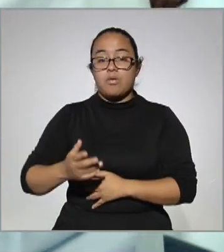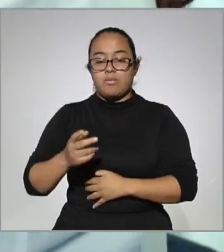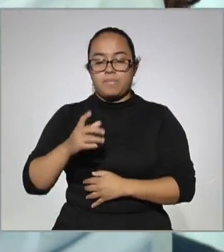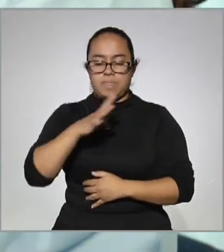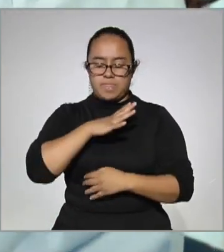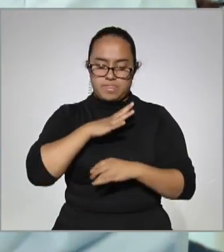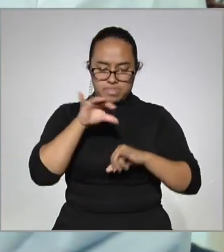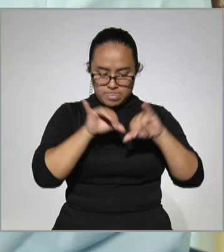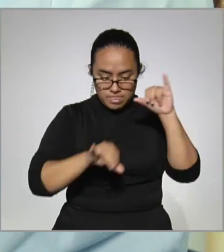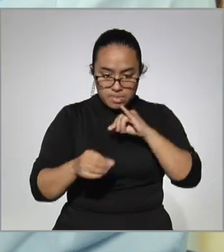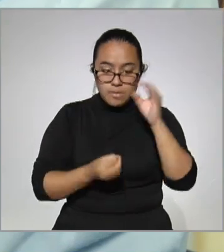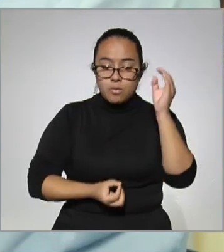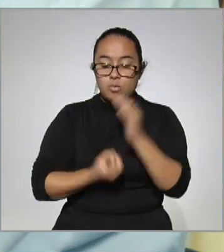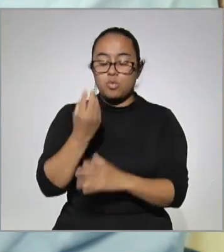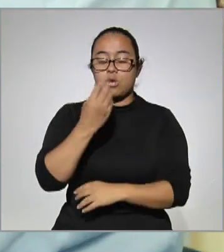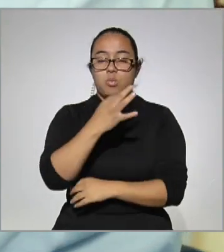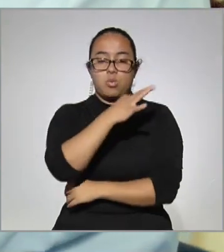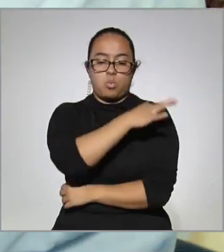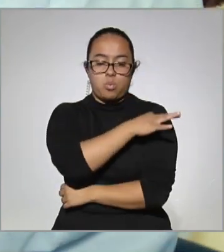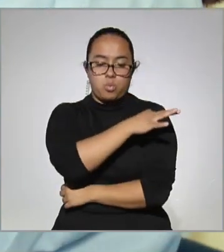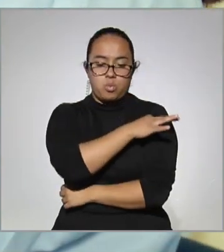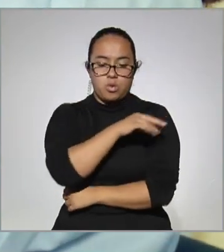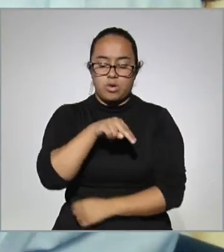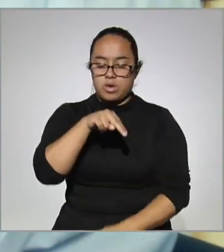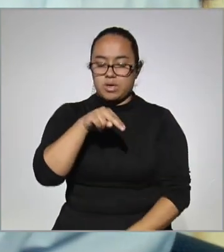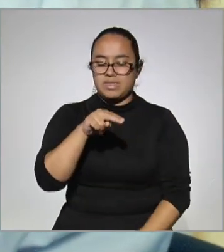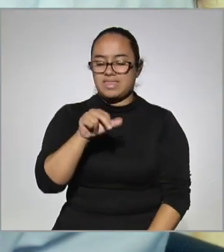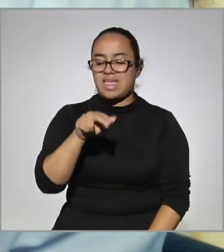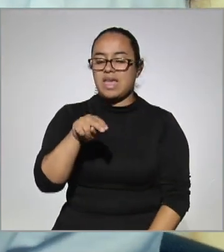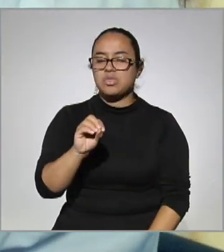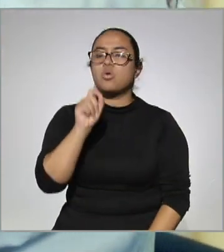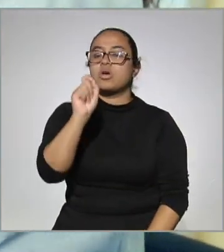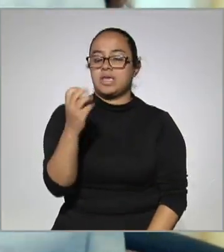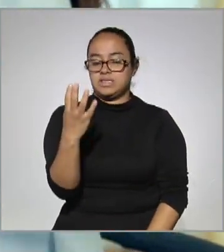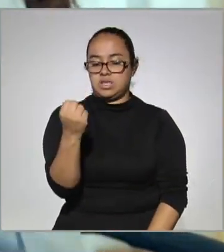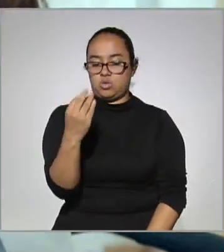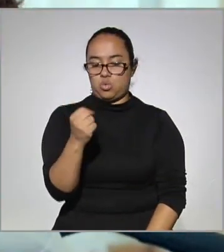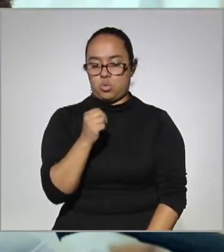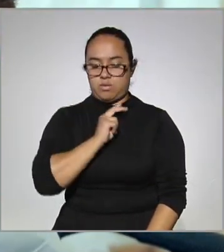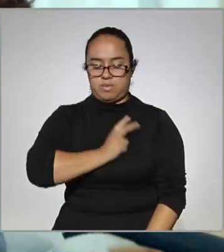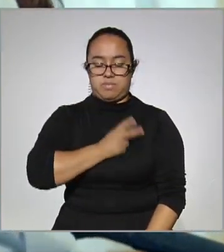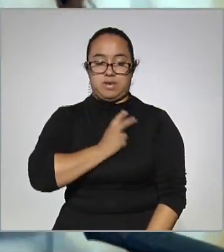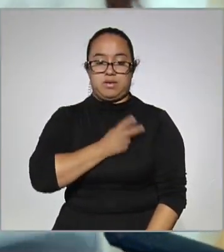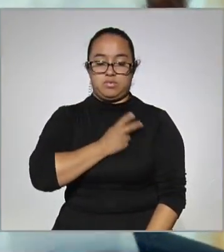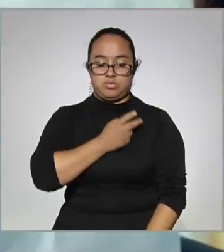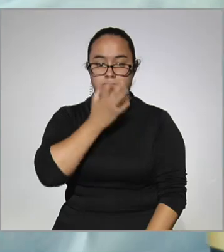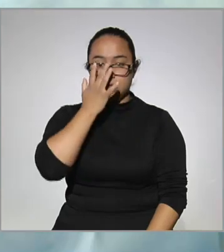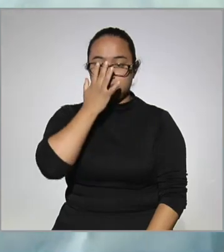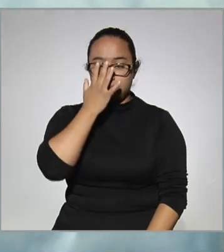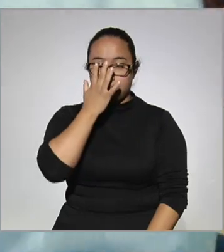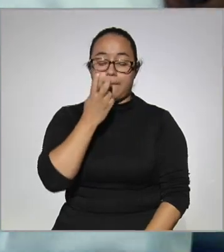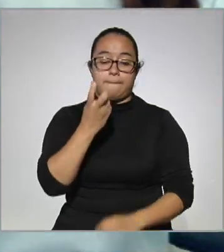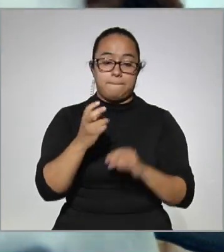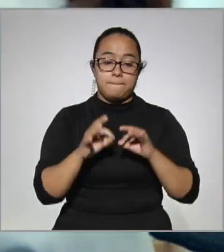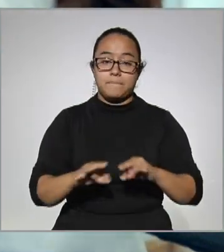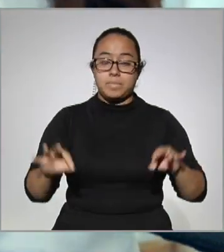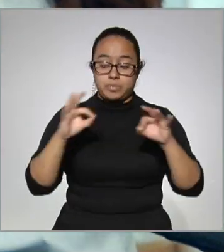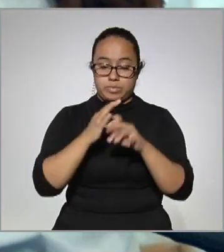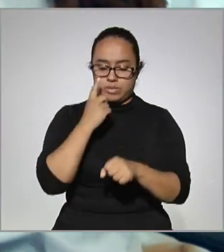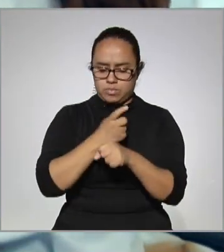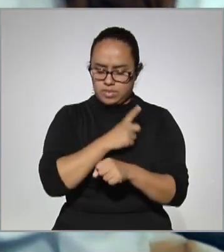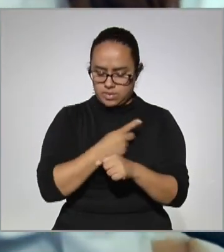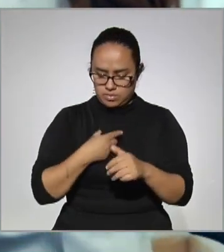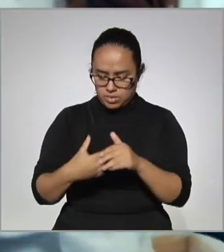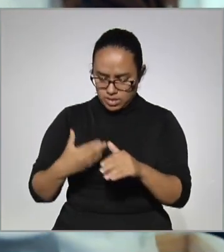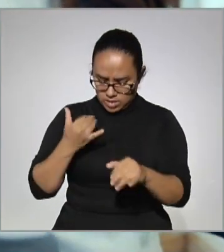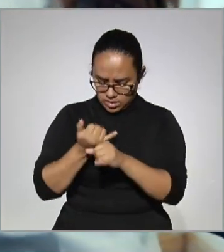laboratorios ingresaron la vacuna nonavalente, que cubre ahora 9 virus de alto riesgo. Entonces es muy importante, primero, informar